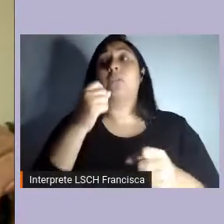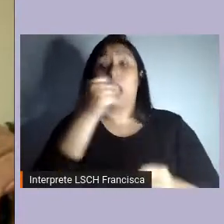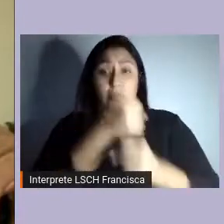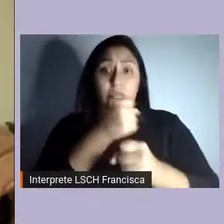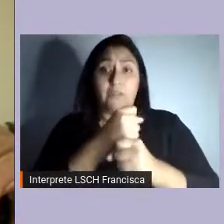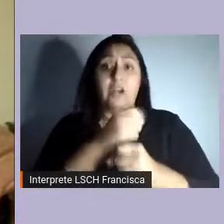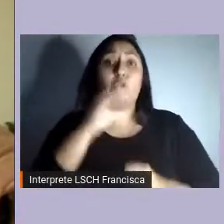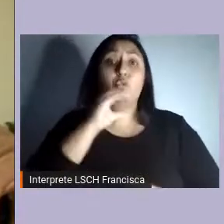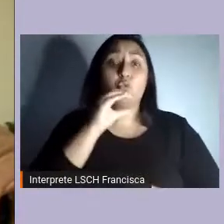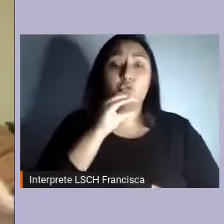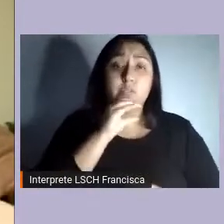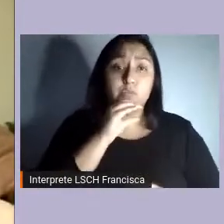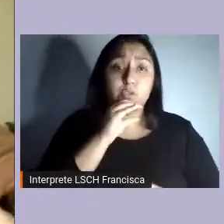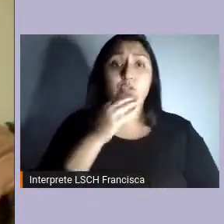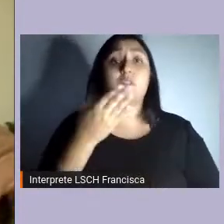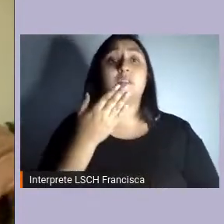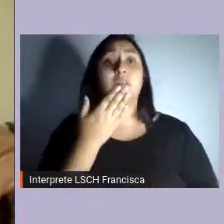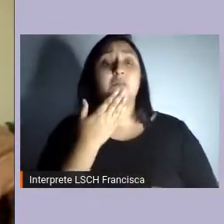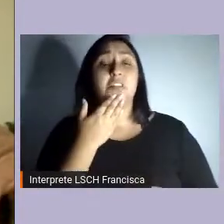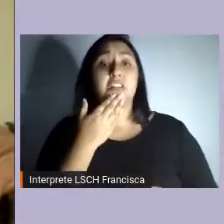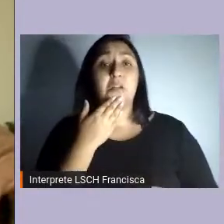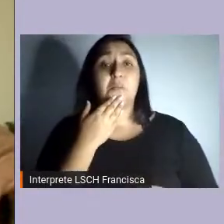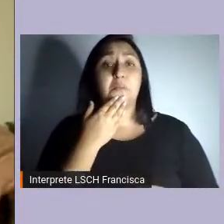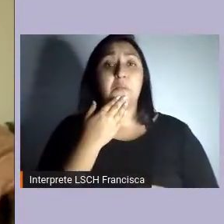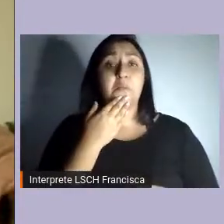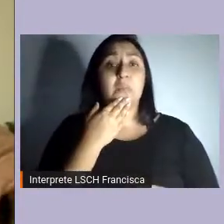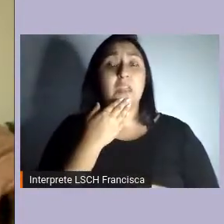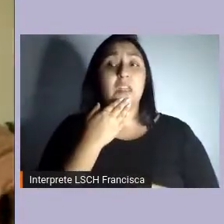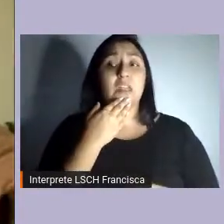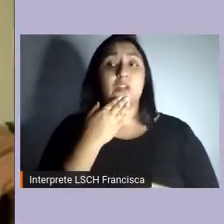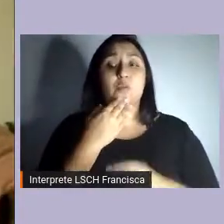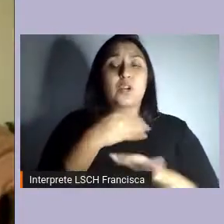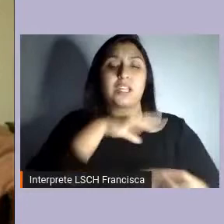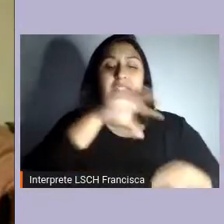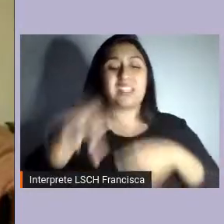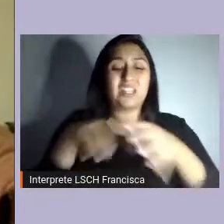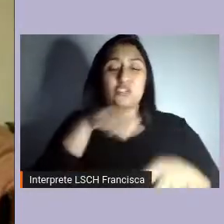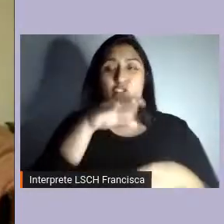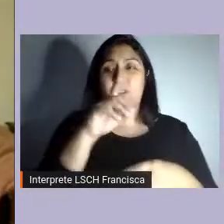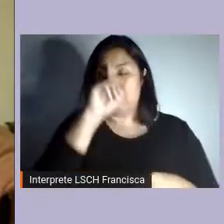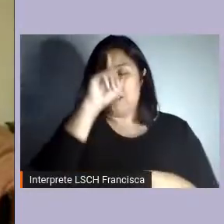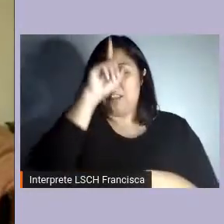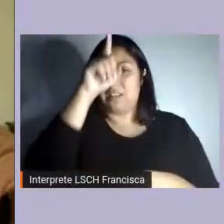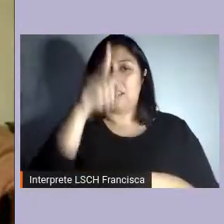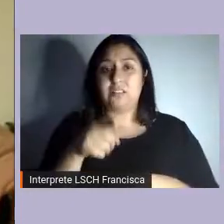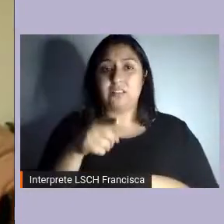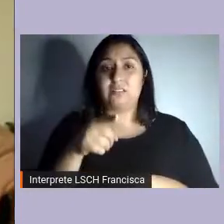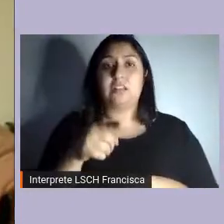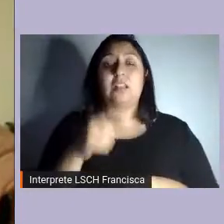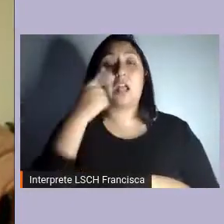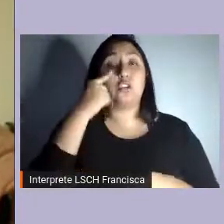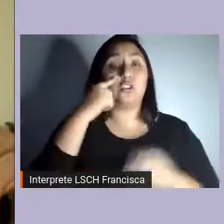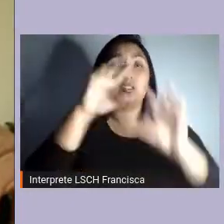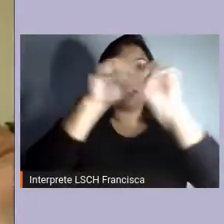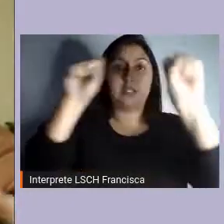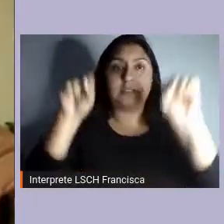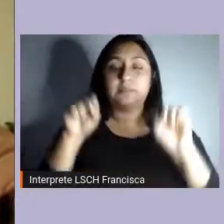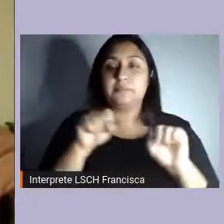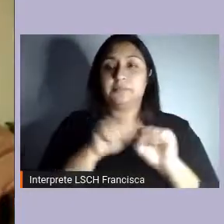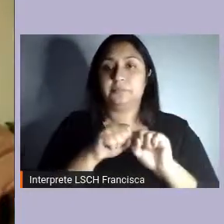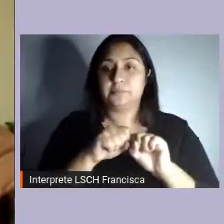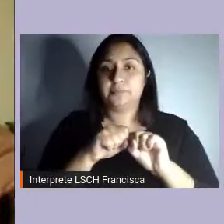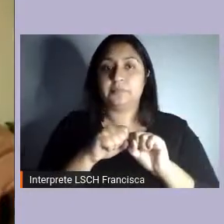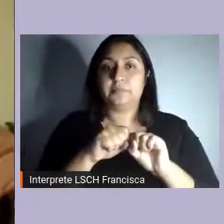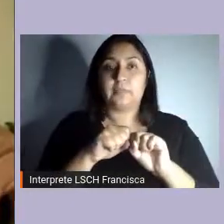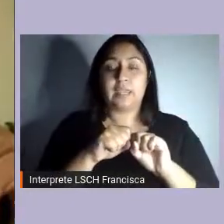por este como que se desamarra ella de la tradición porque la conoce tan bien, la ha sistematizado también, que como que capaz, se atreve